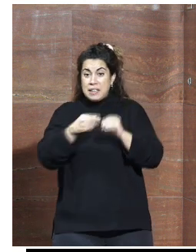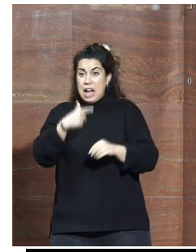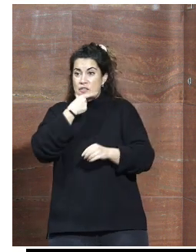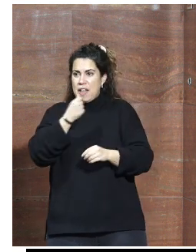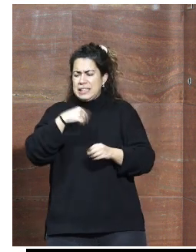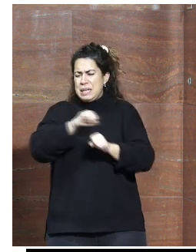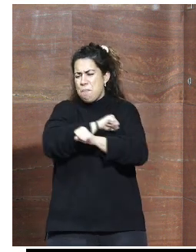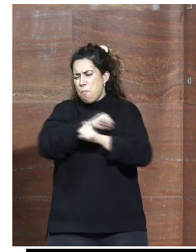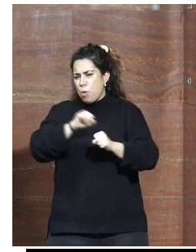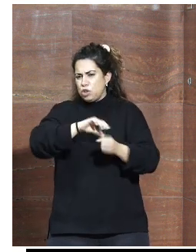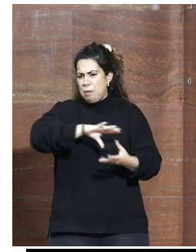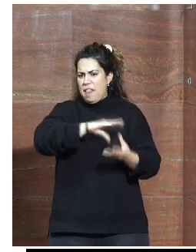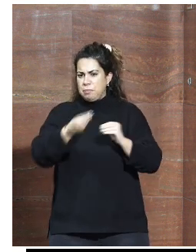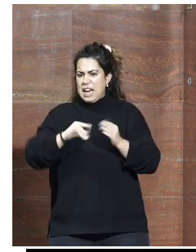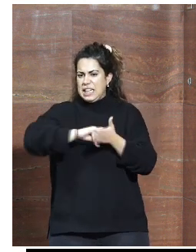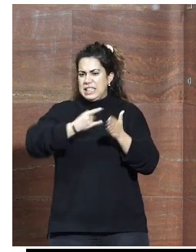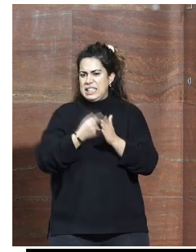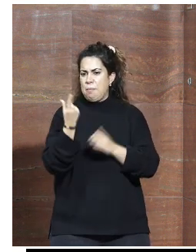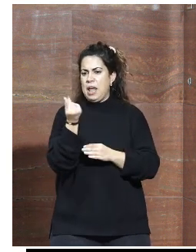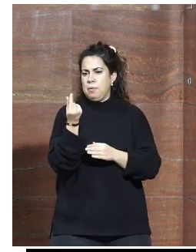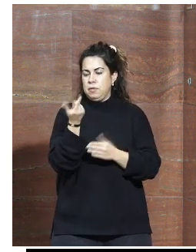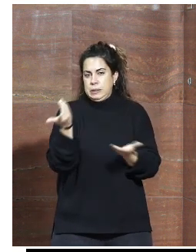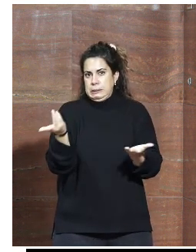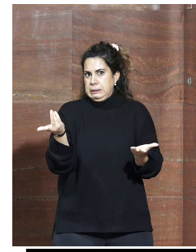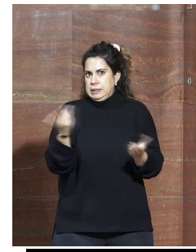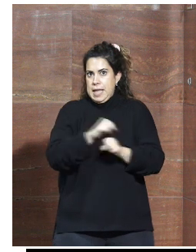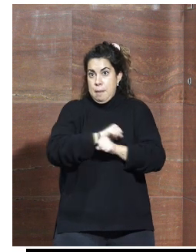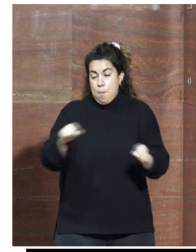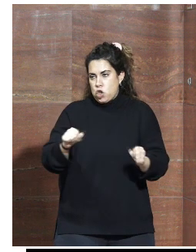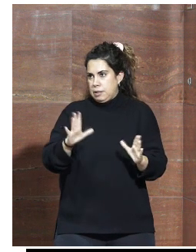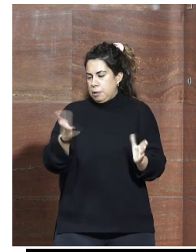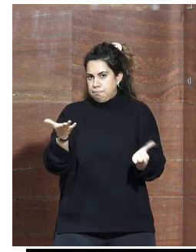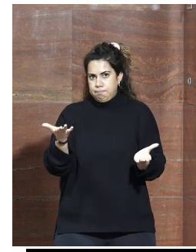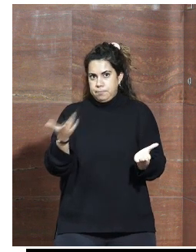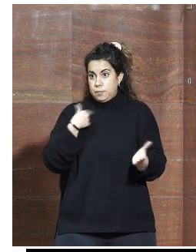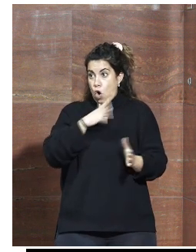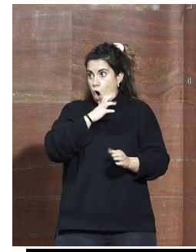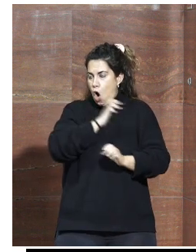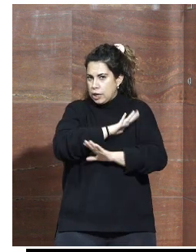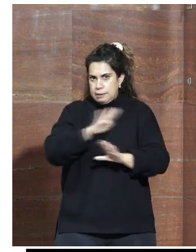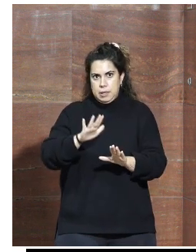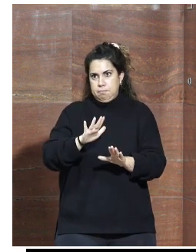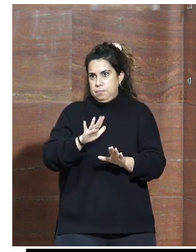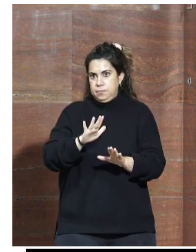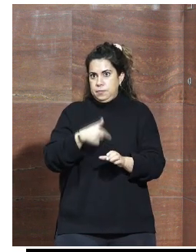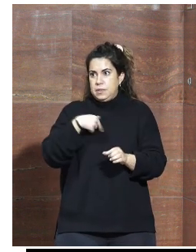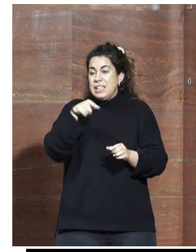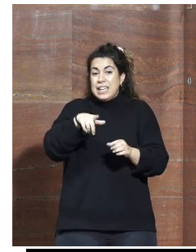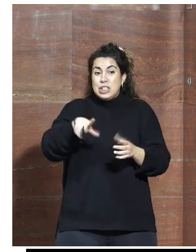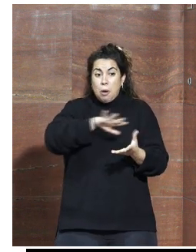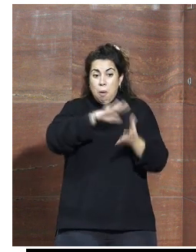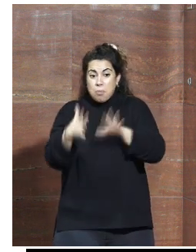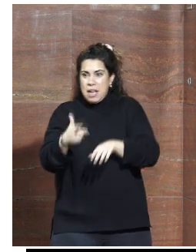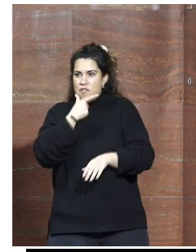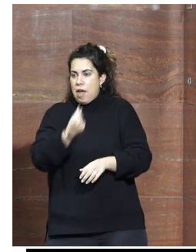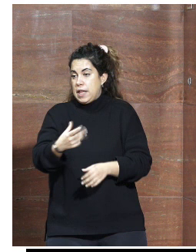eso tendría que ser una política de cambiarlo. No os quiero ni contar lo que es, porque es un auténtico espanto. Eso no se puede hacer fácil porque es que no lo